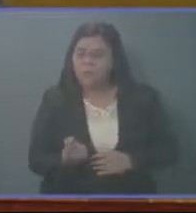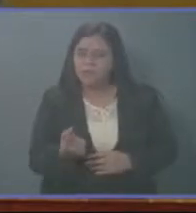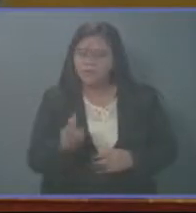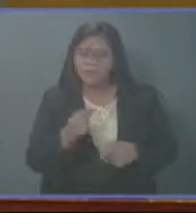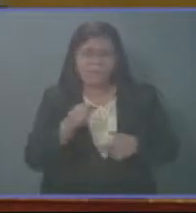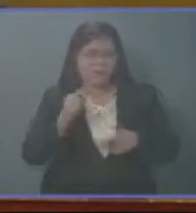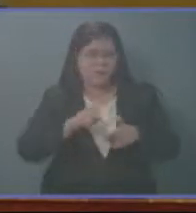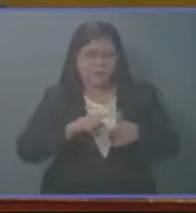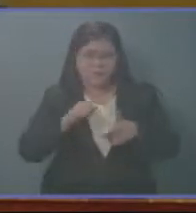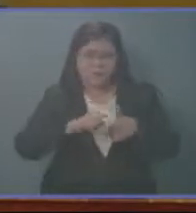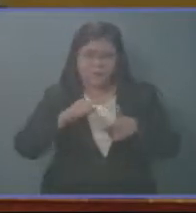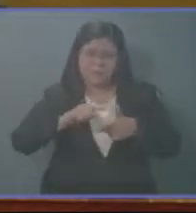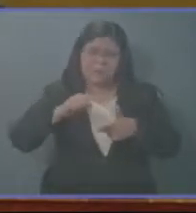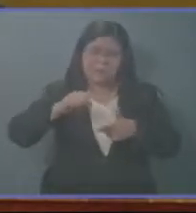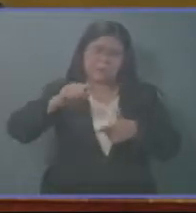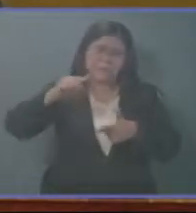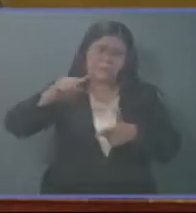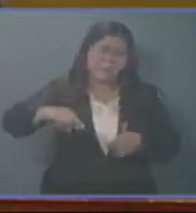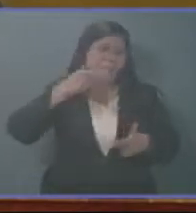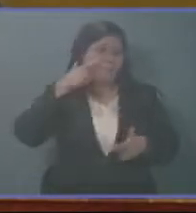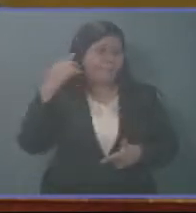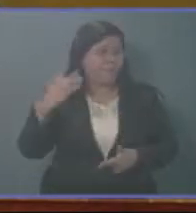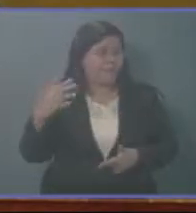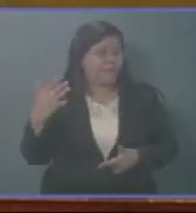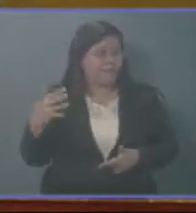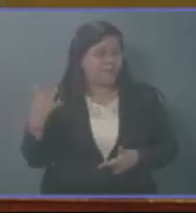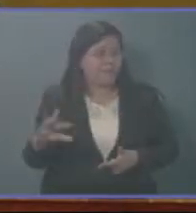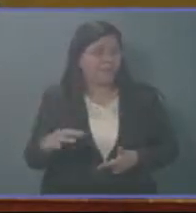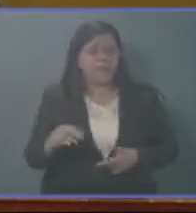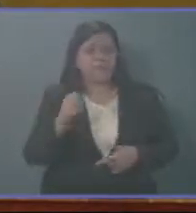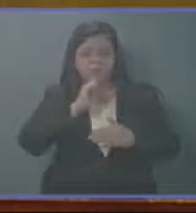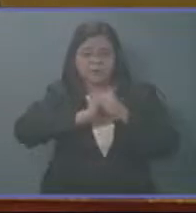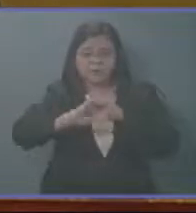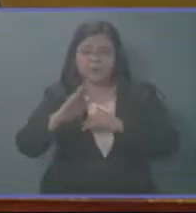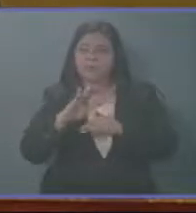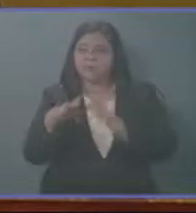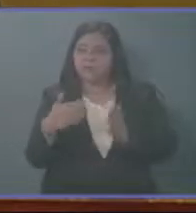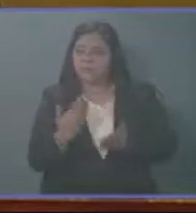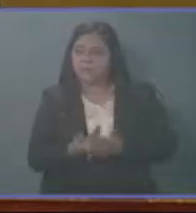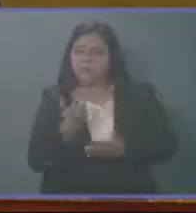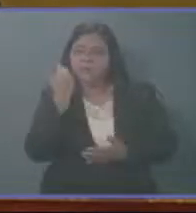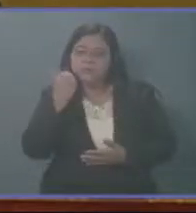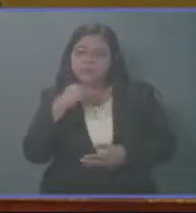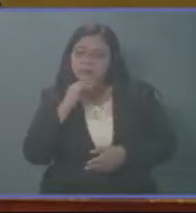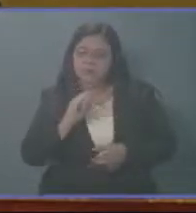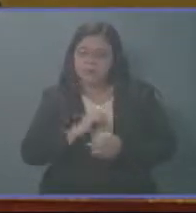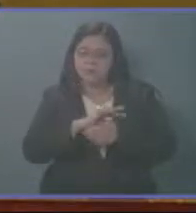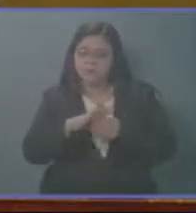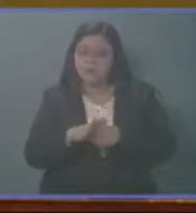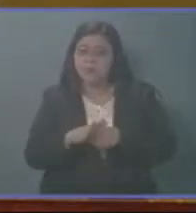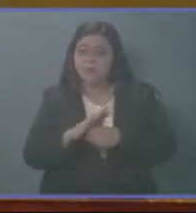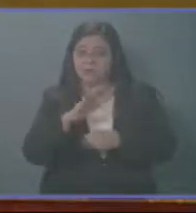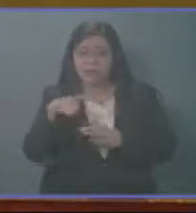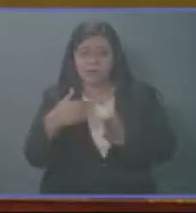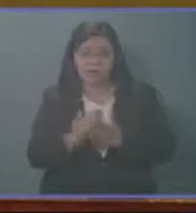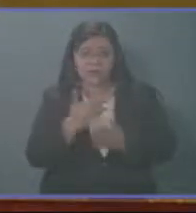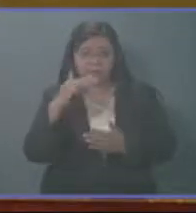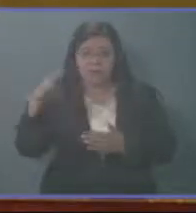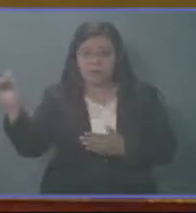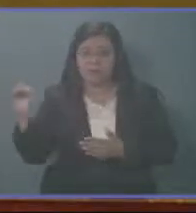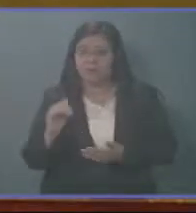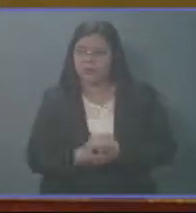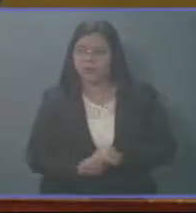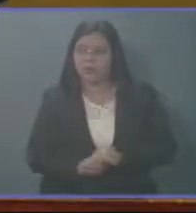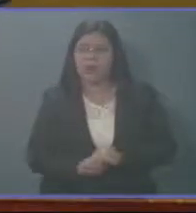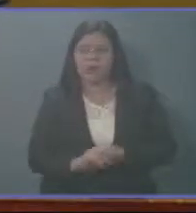pico, diría yo, bastante peligroso en cuanto a la difusión que está teniendo esta pandemia a nivel nacional. Es